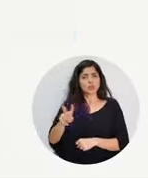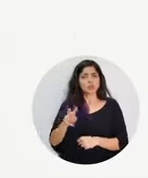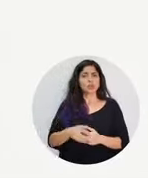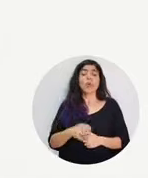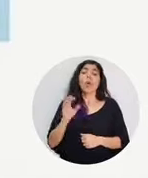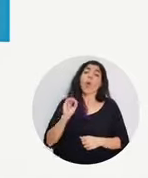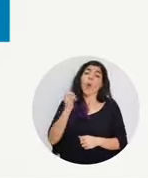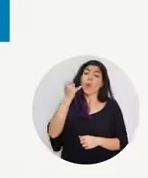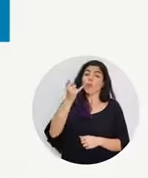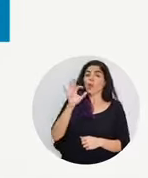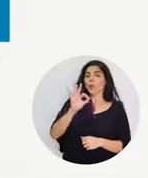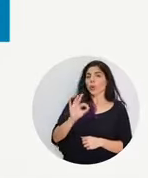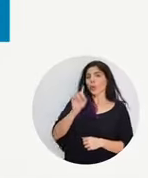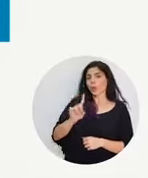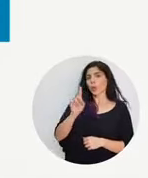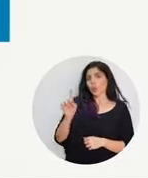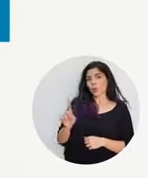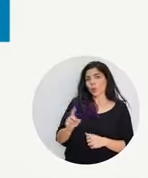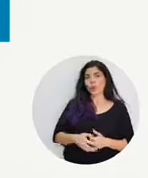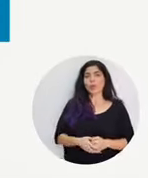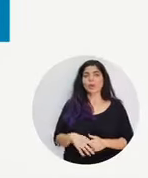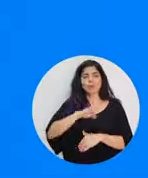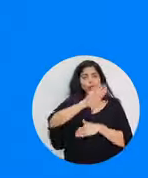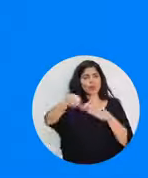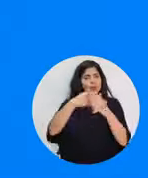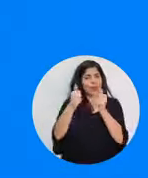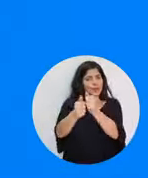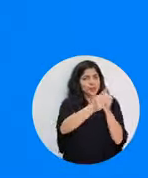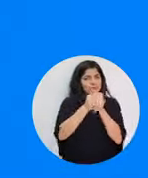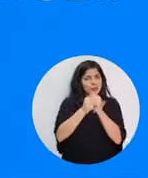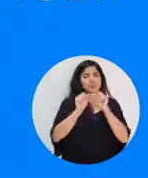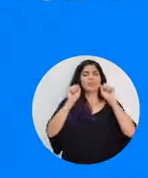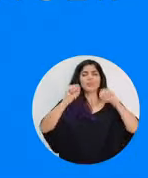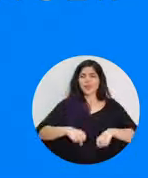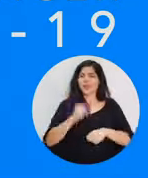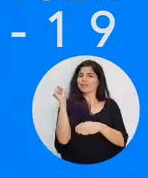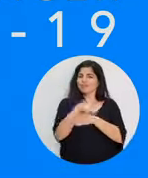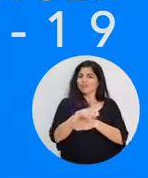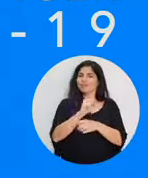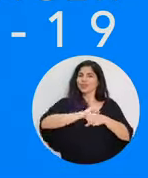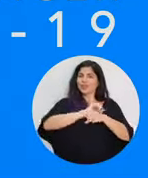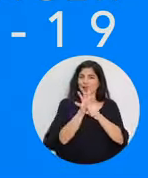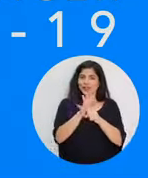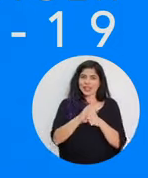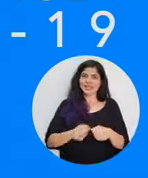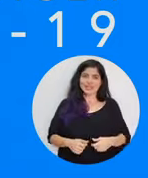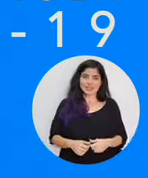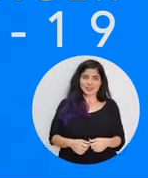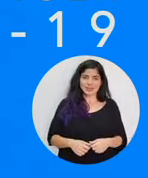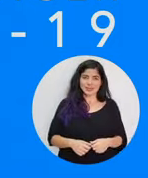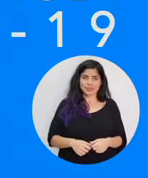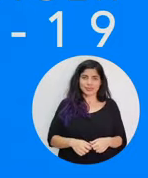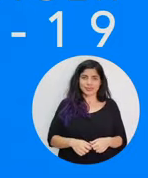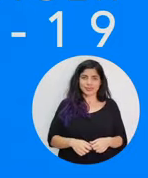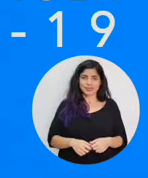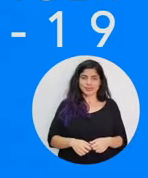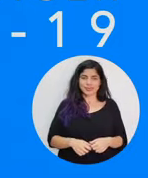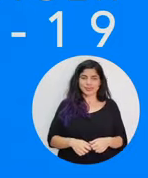1322 o al 911. Juntas y juntos podremos vencer al COVID-19.